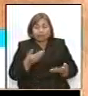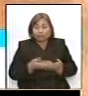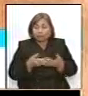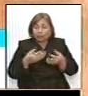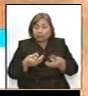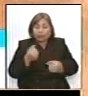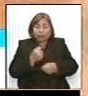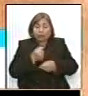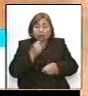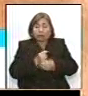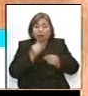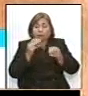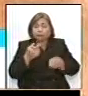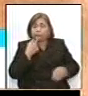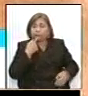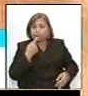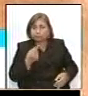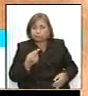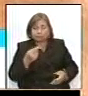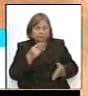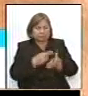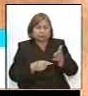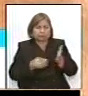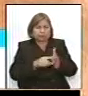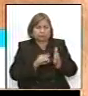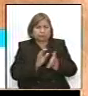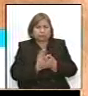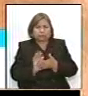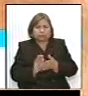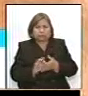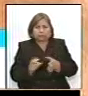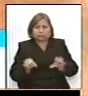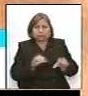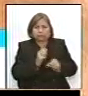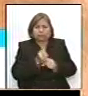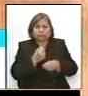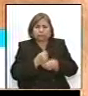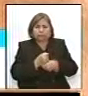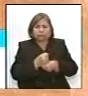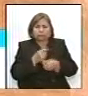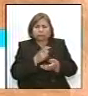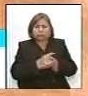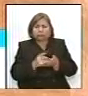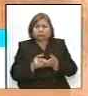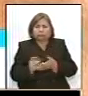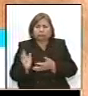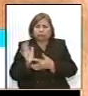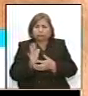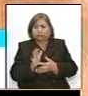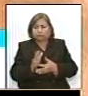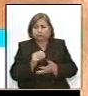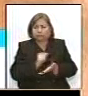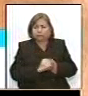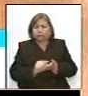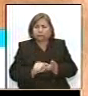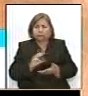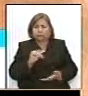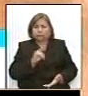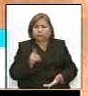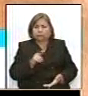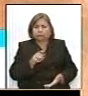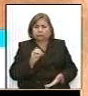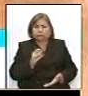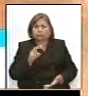los trabajadores mencionados niegan haber participado en la elaboración de los informes de semana de representación de los meses de marzo y abril